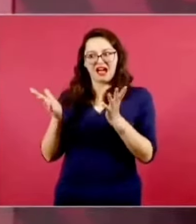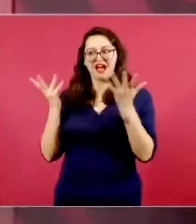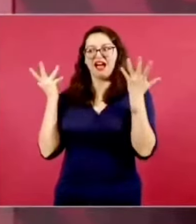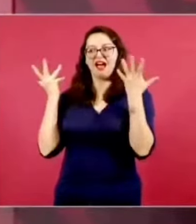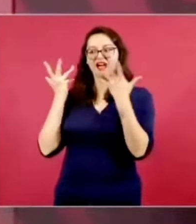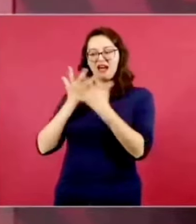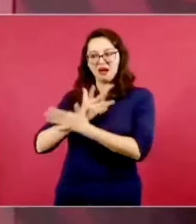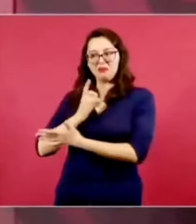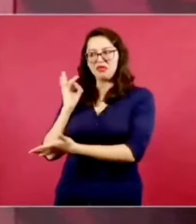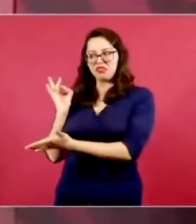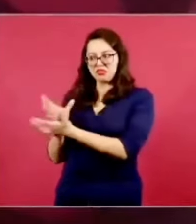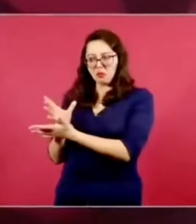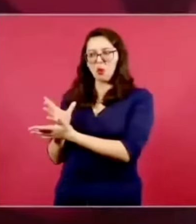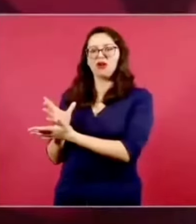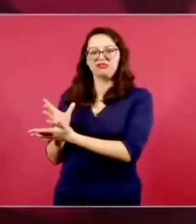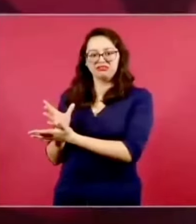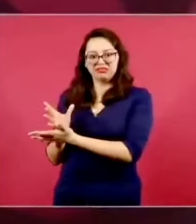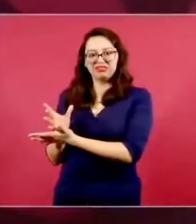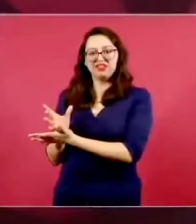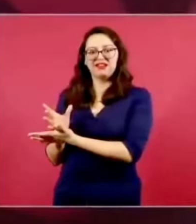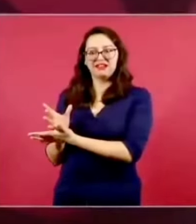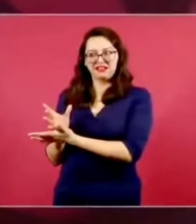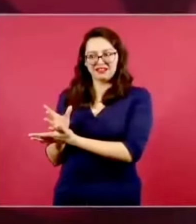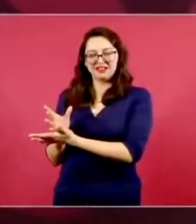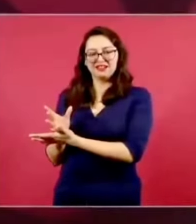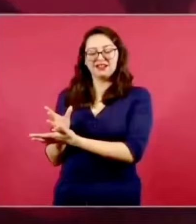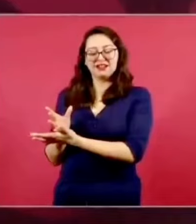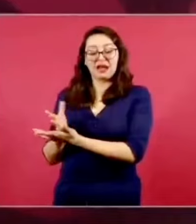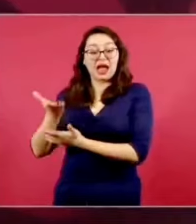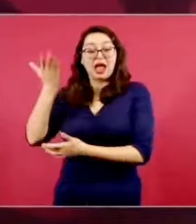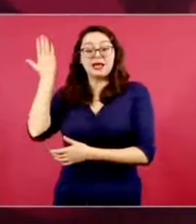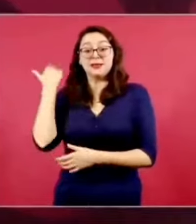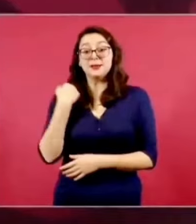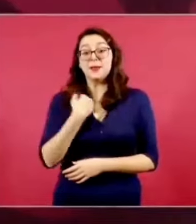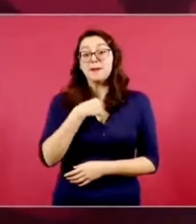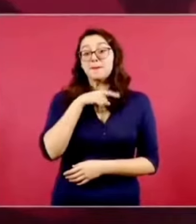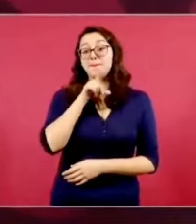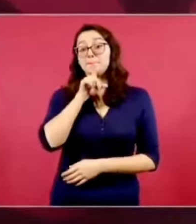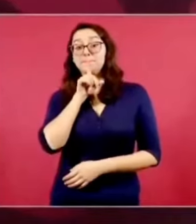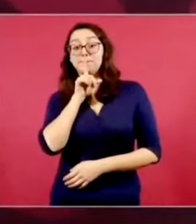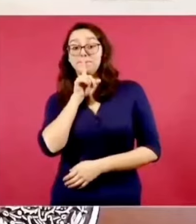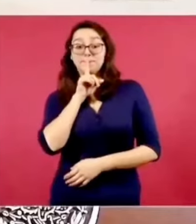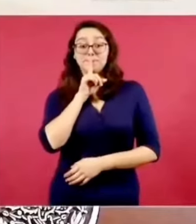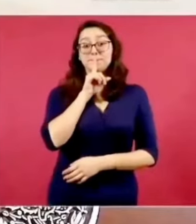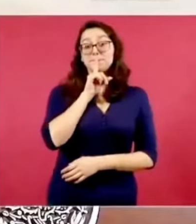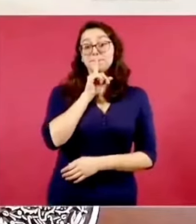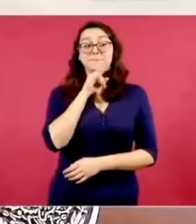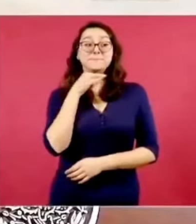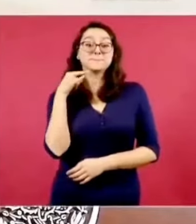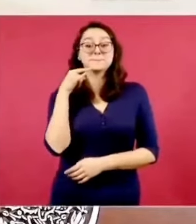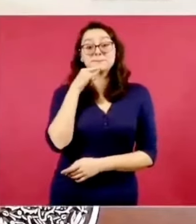ocultaba se ocultaba y ahora sale Y qué